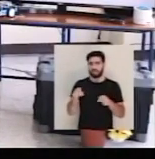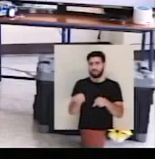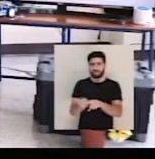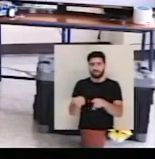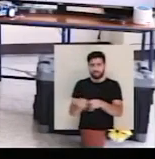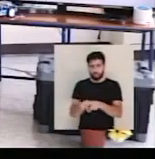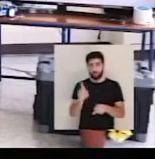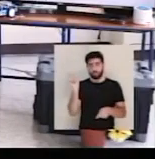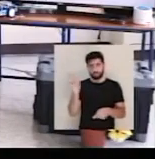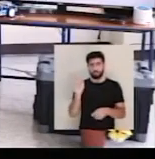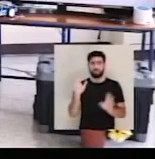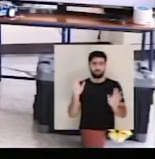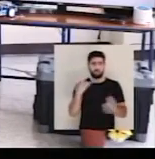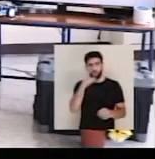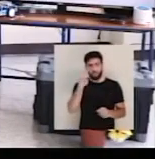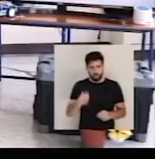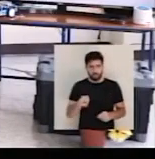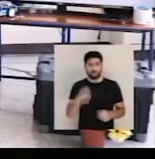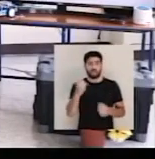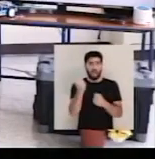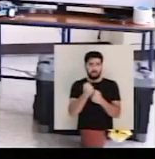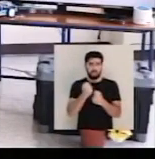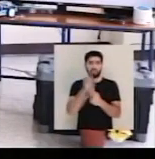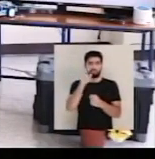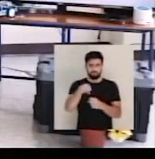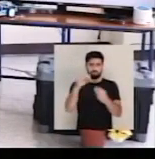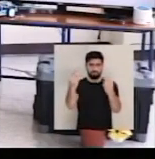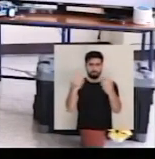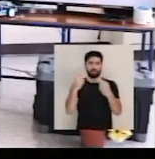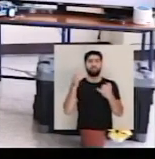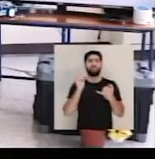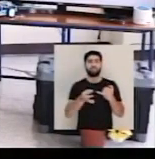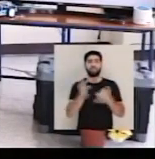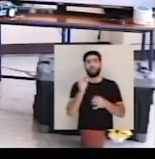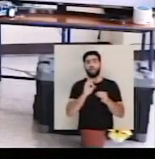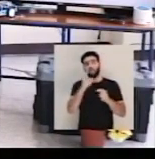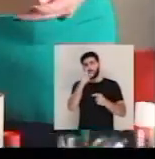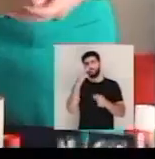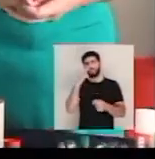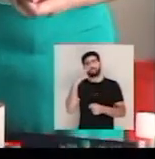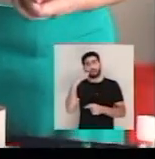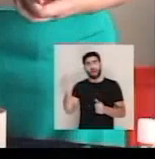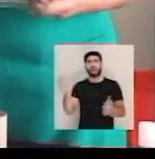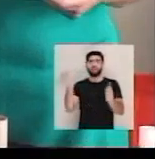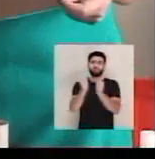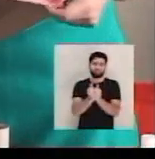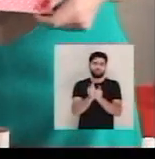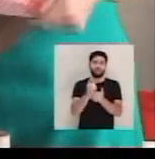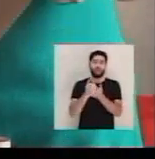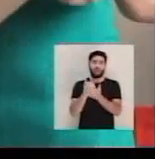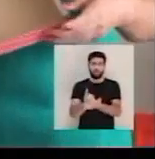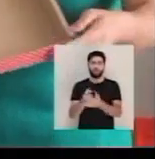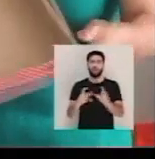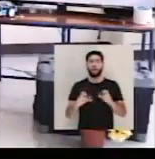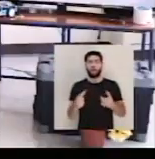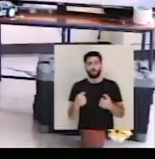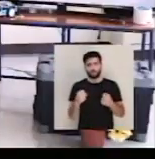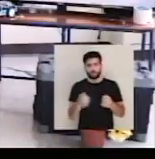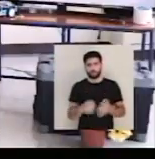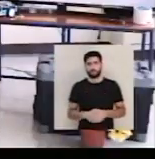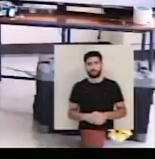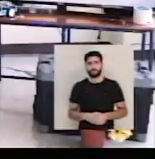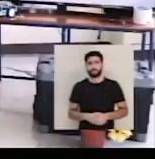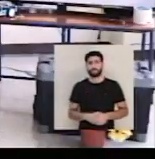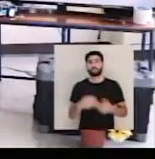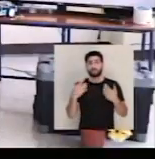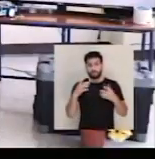actividades y si necesita apoyo, lo pueden apoyar algún miembro de la familia. Bueno, ya está en nuestra caja forrada del